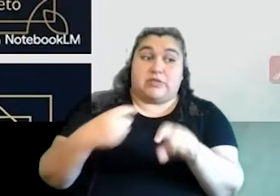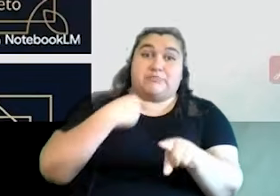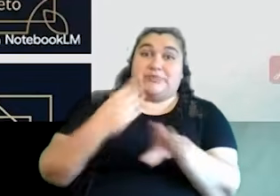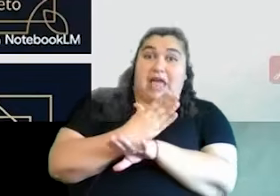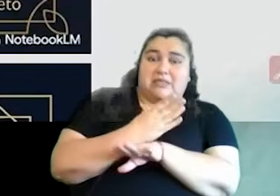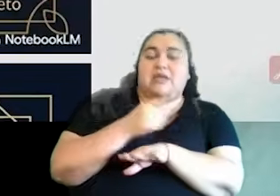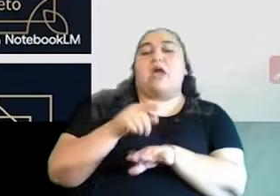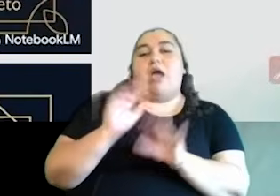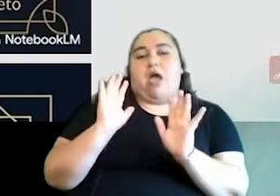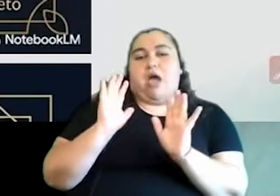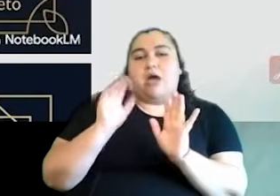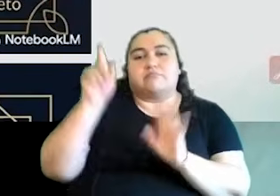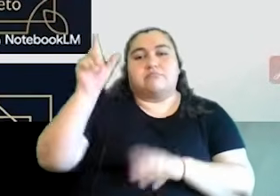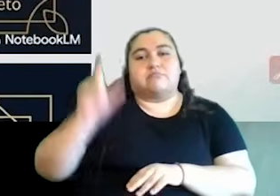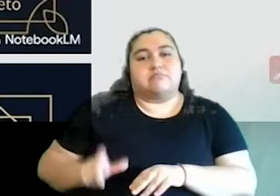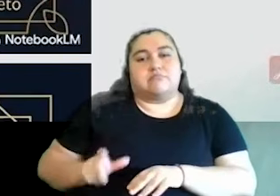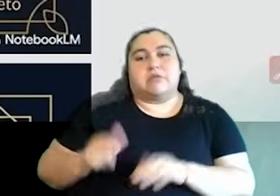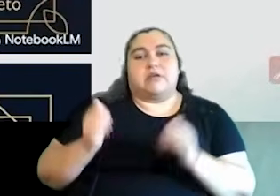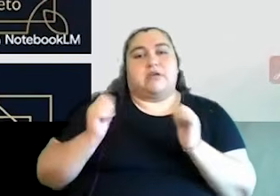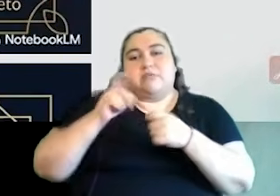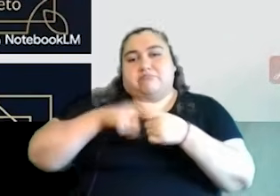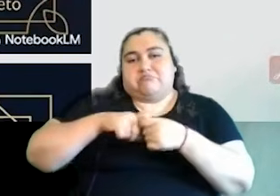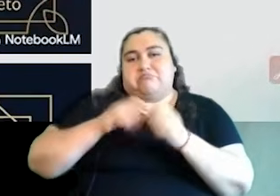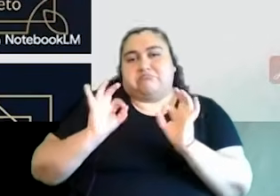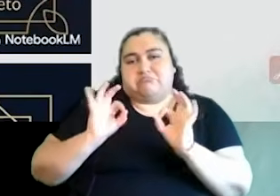el contribuyente se mantiene en el régimen.